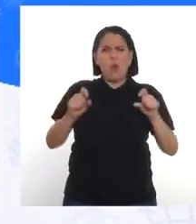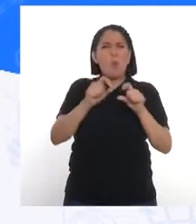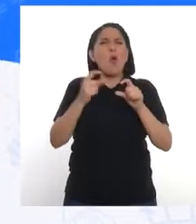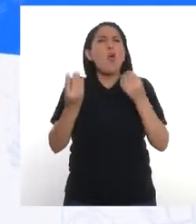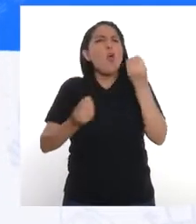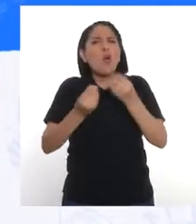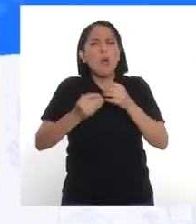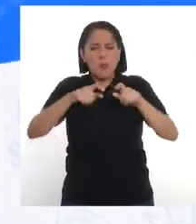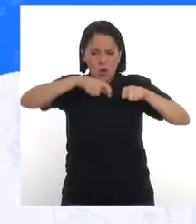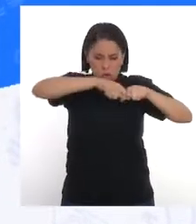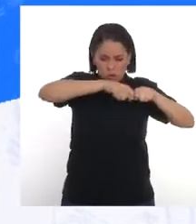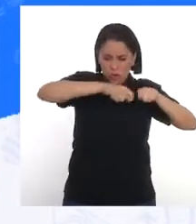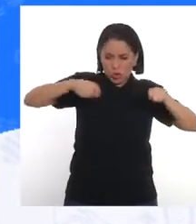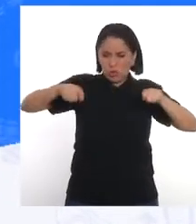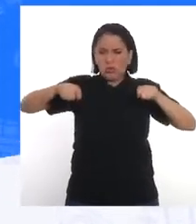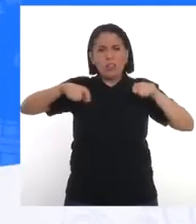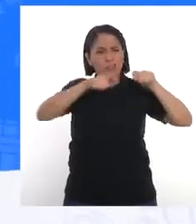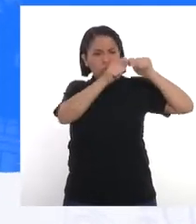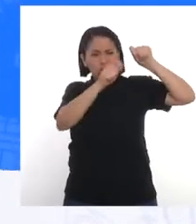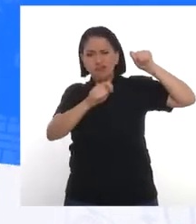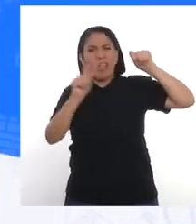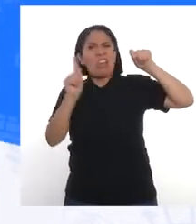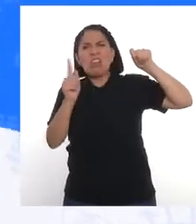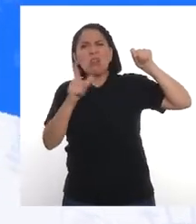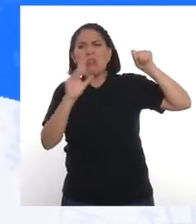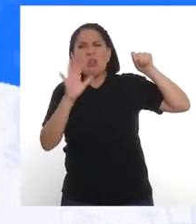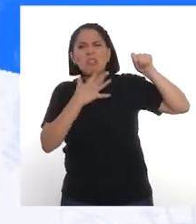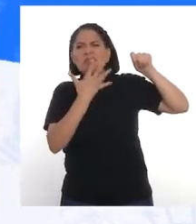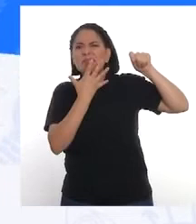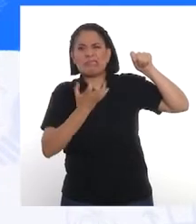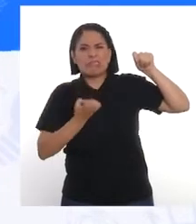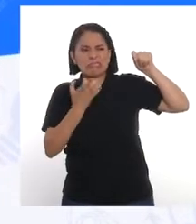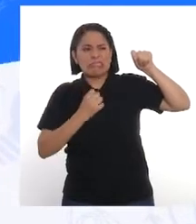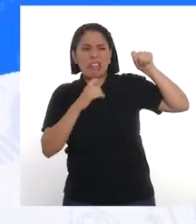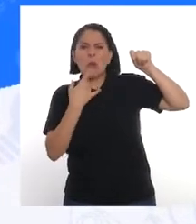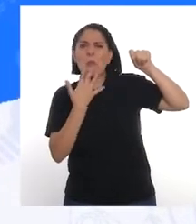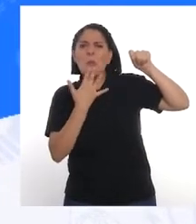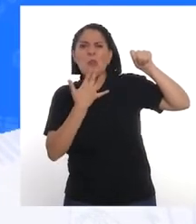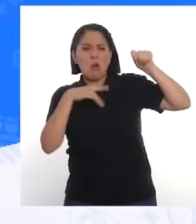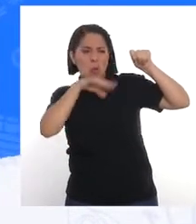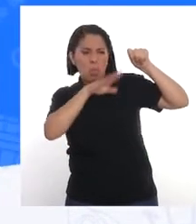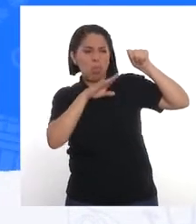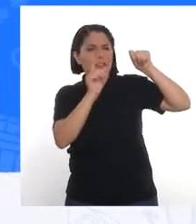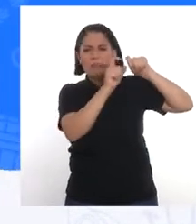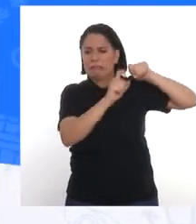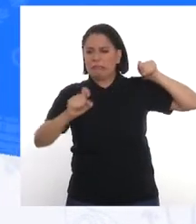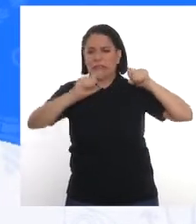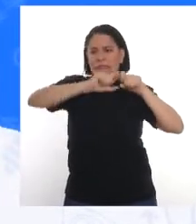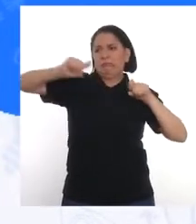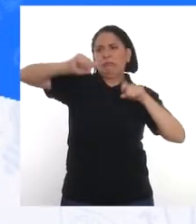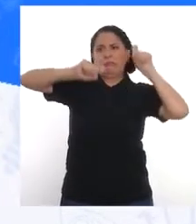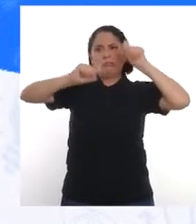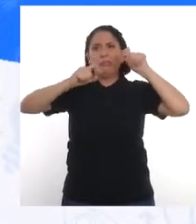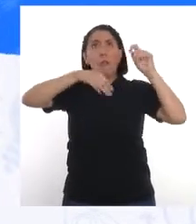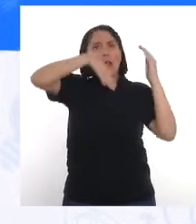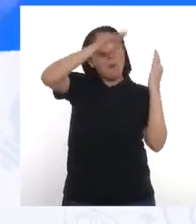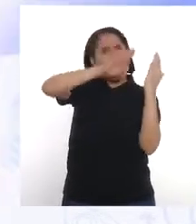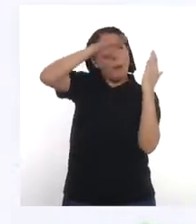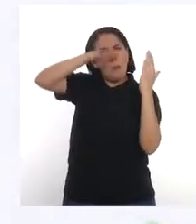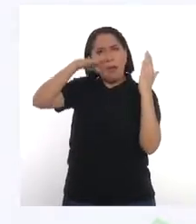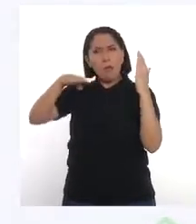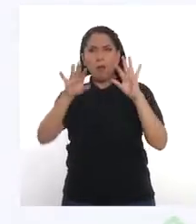tapar con cinta las zonas de papel que no queremos pintar para poder pintar lo que deseamos de manera pareja y